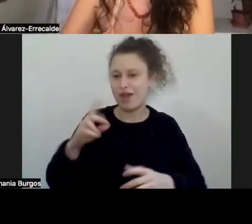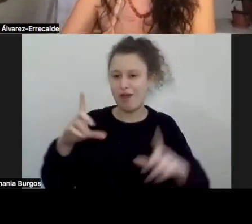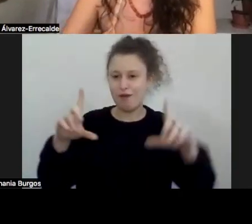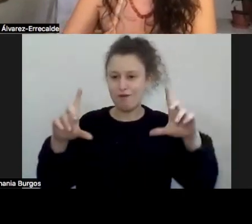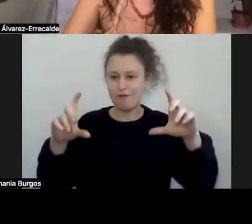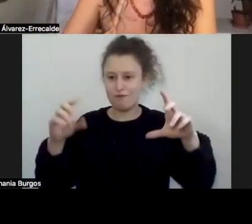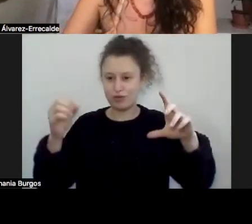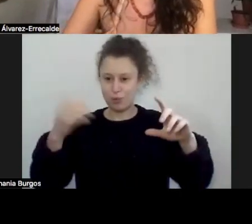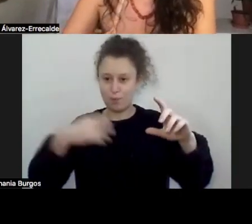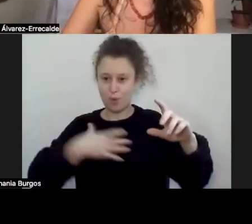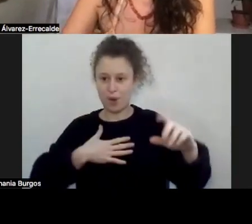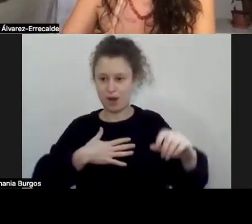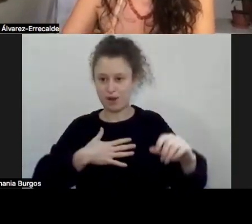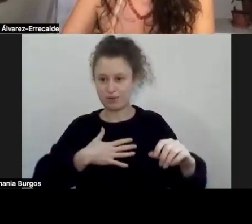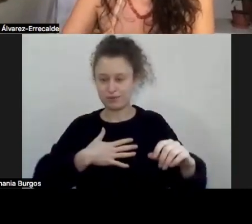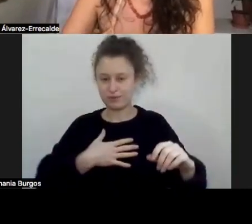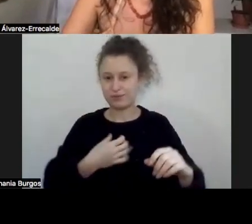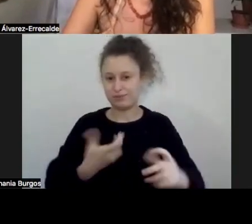ellos.